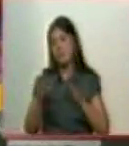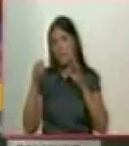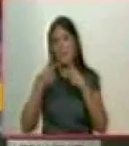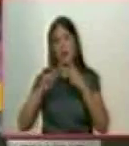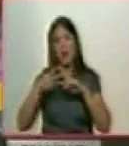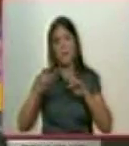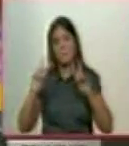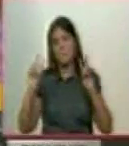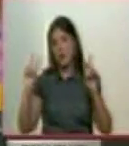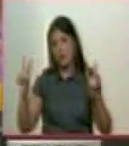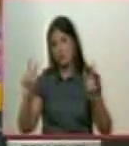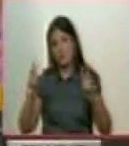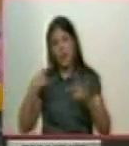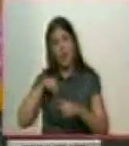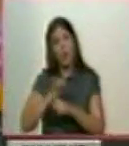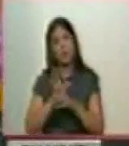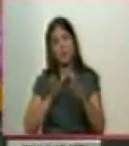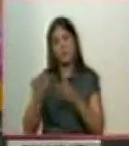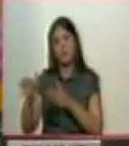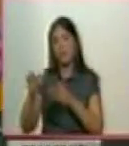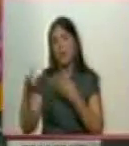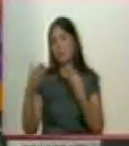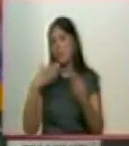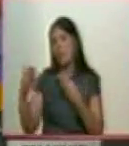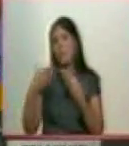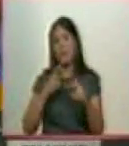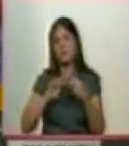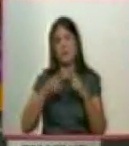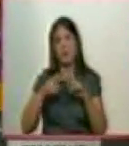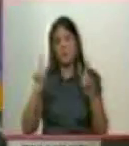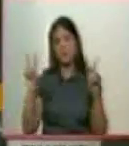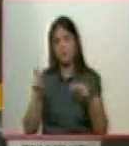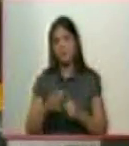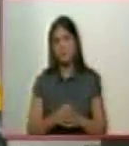paz. Esta es la única vía, la diplomacia bolivariana de paz. Gracias, vicepresidente.